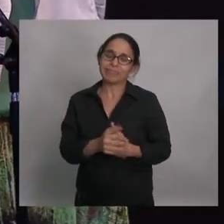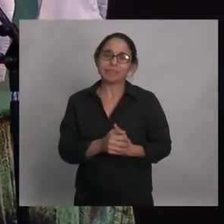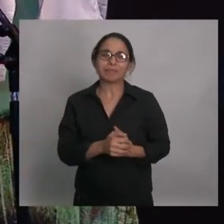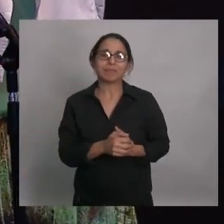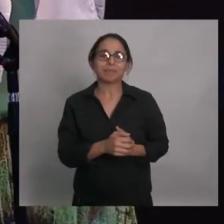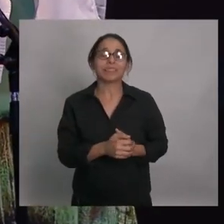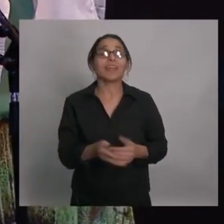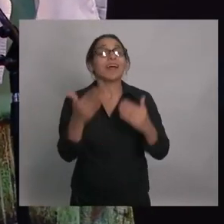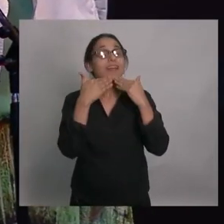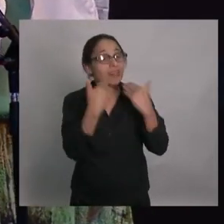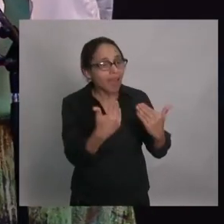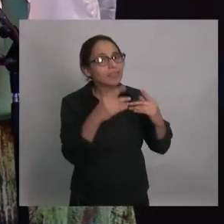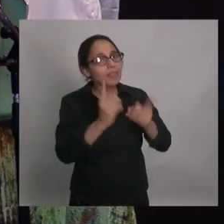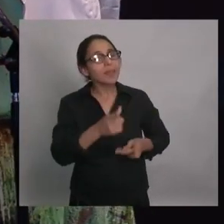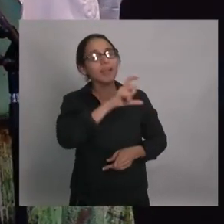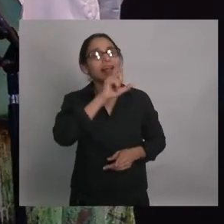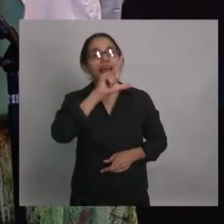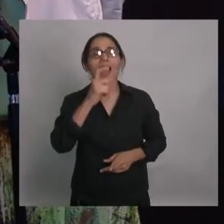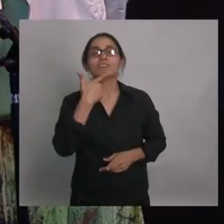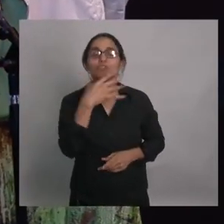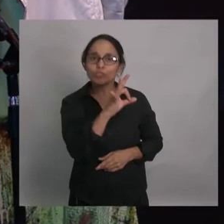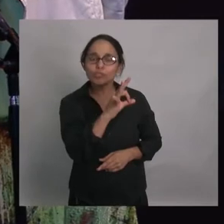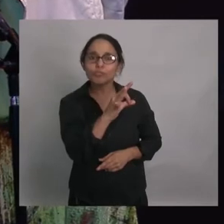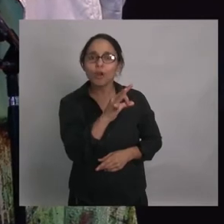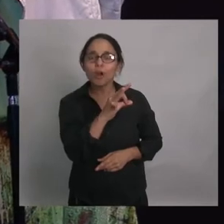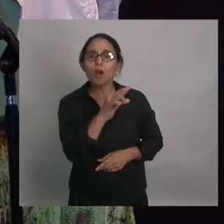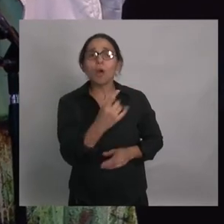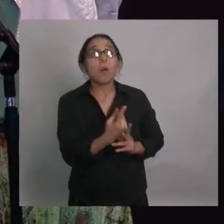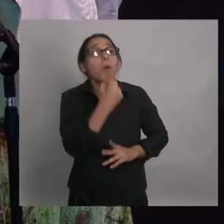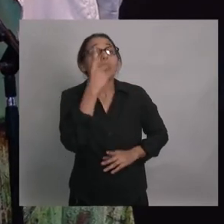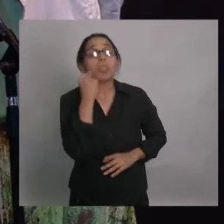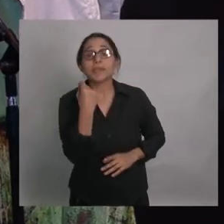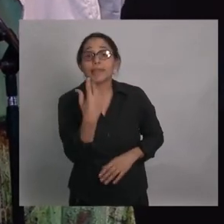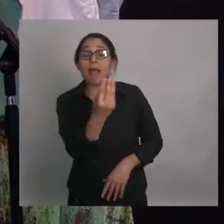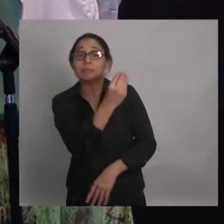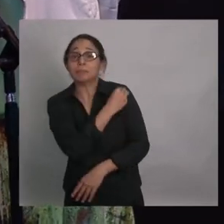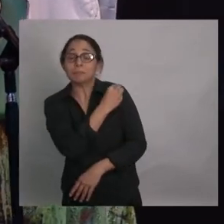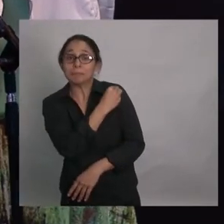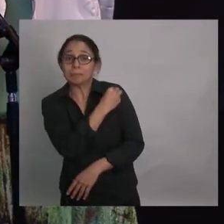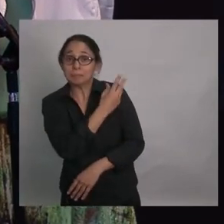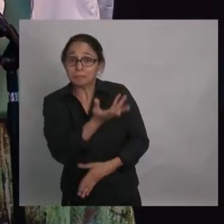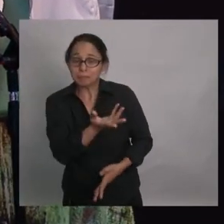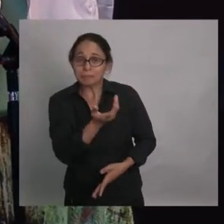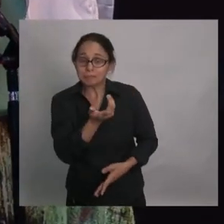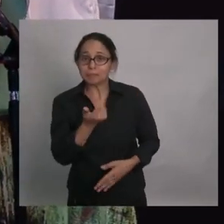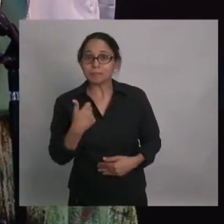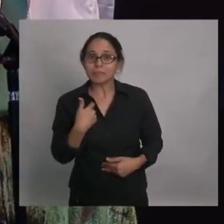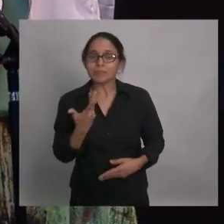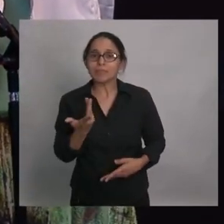a la gestión de clacso que me tocó la puerta un día yo soy una persona muy de